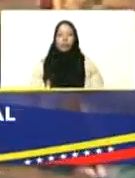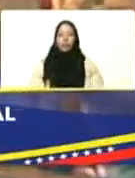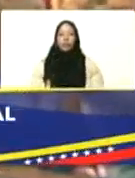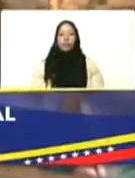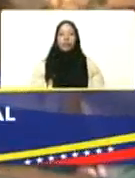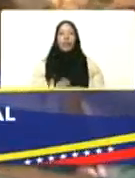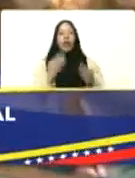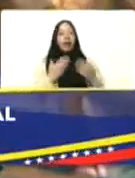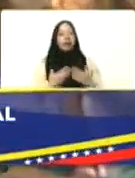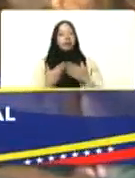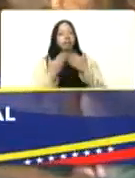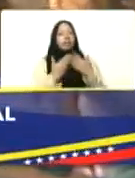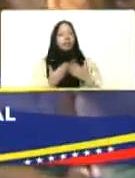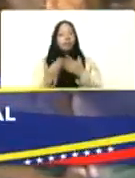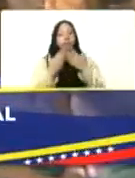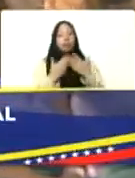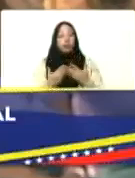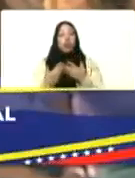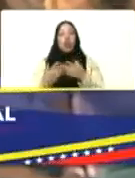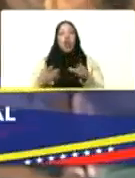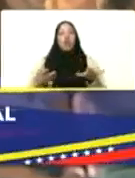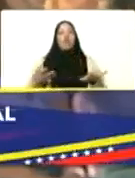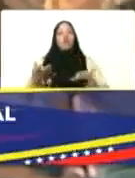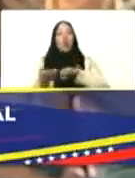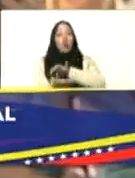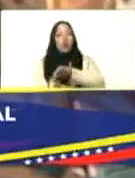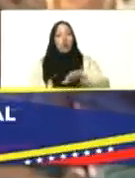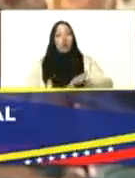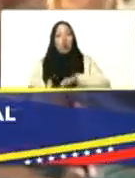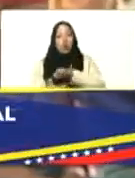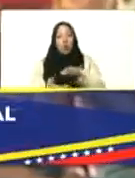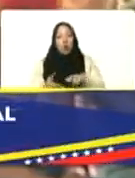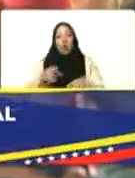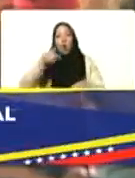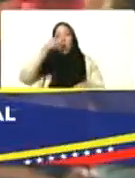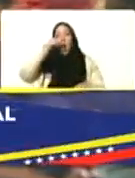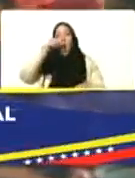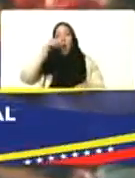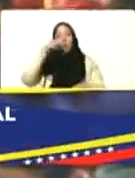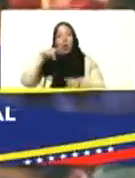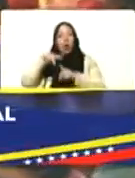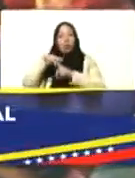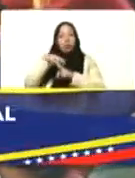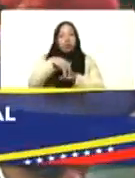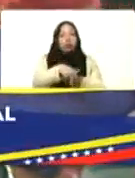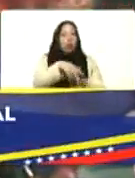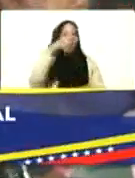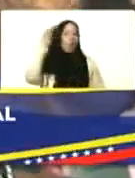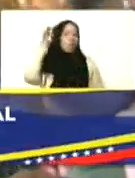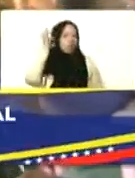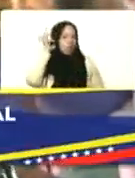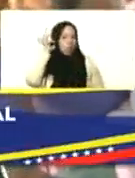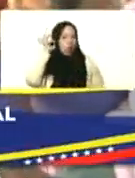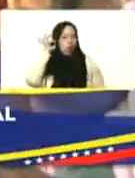estudiar las causas del machismo y crear